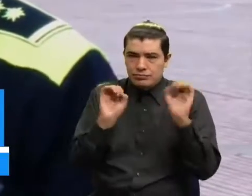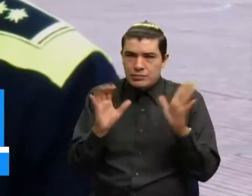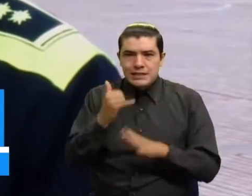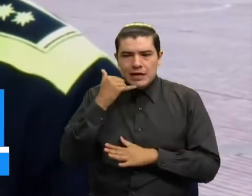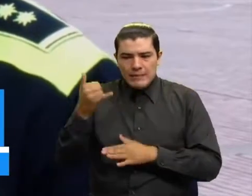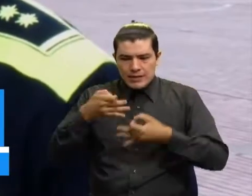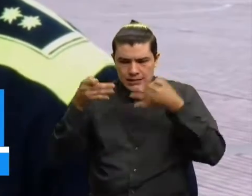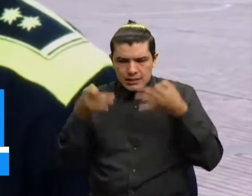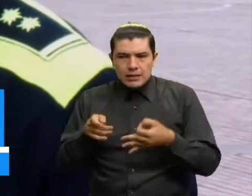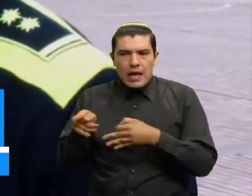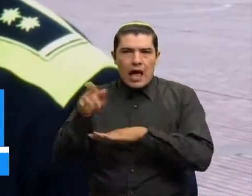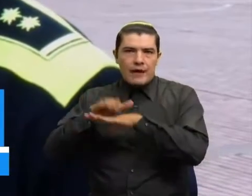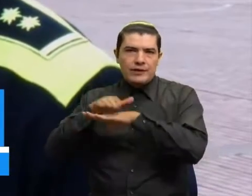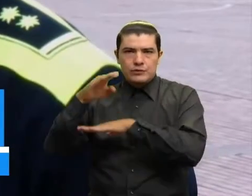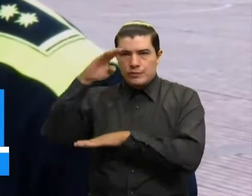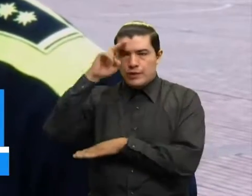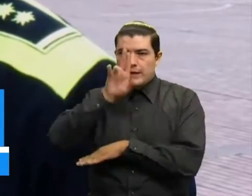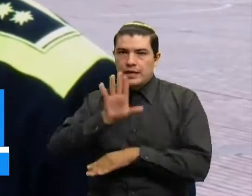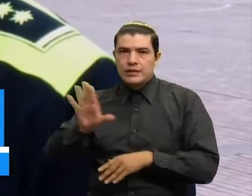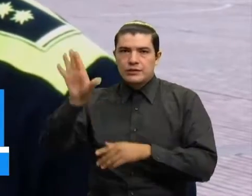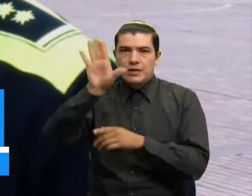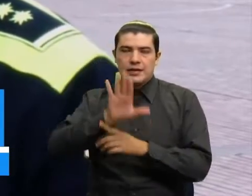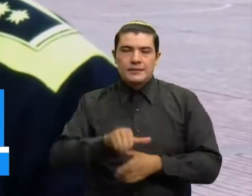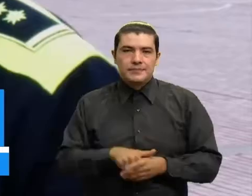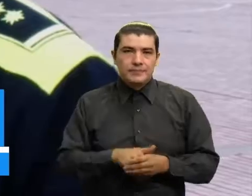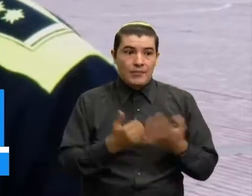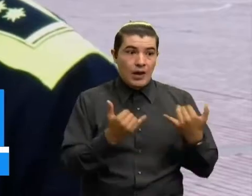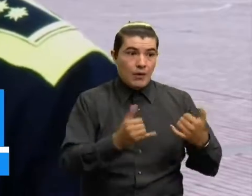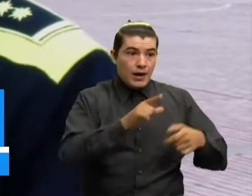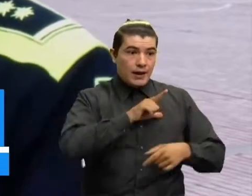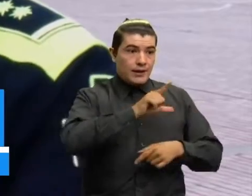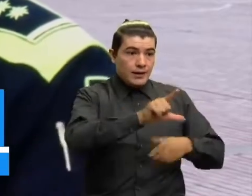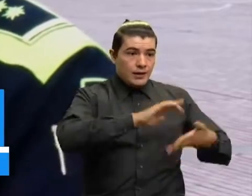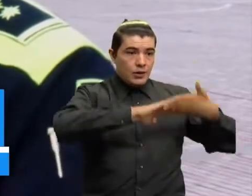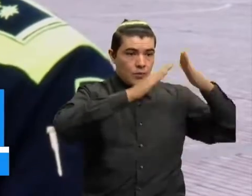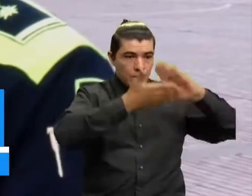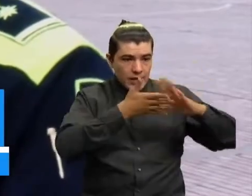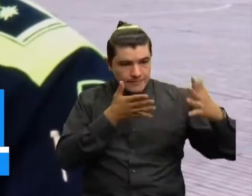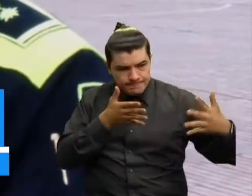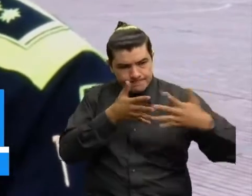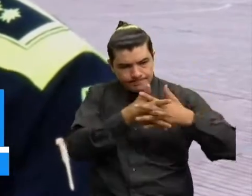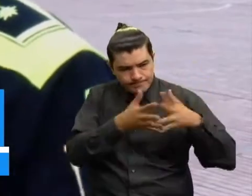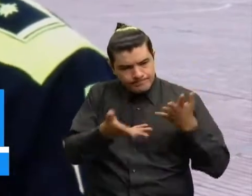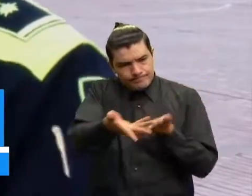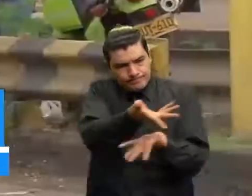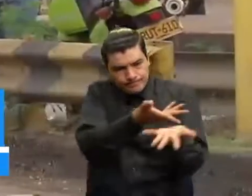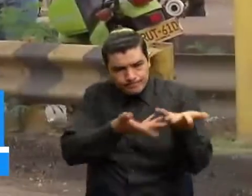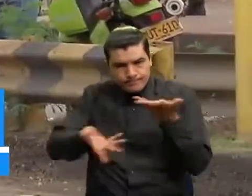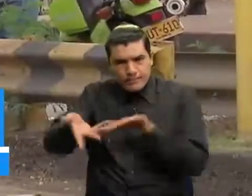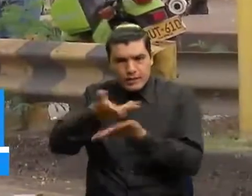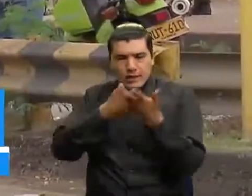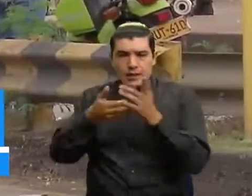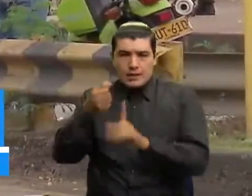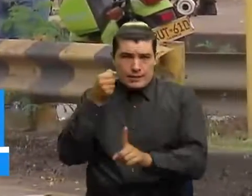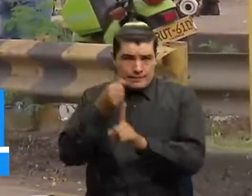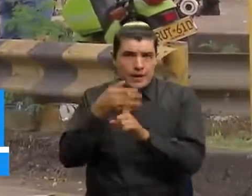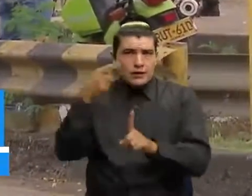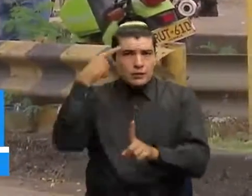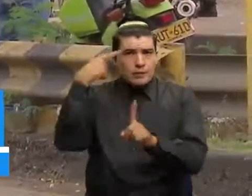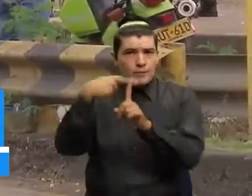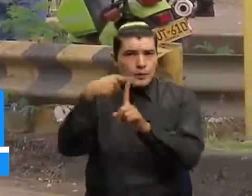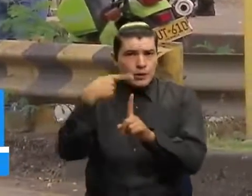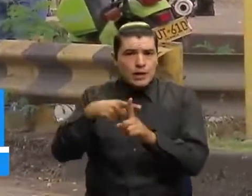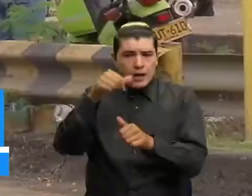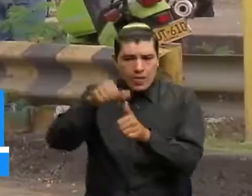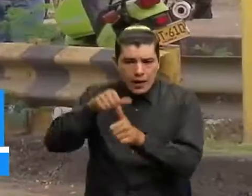articulado que estamos desarrollando con nuestros líderes comunales ha generado también un impacto positivo dentro de la comunidad de cada uno de los sectores